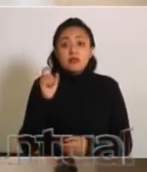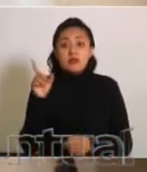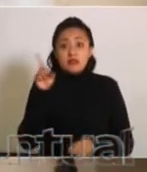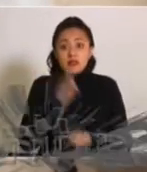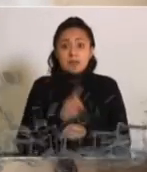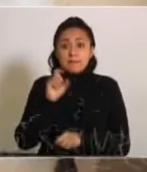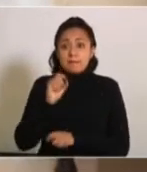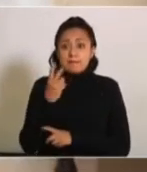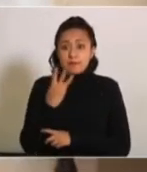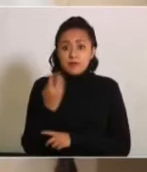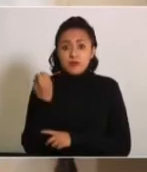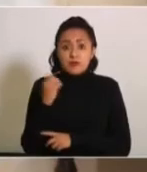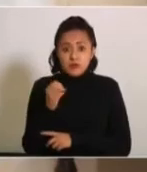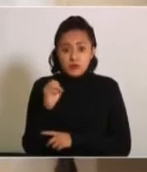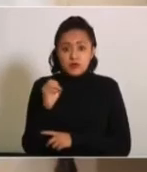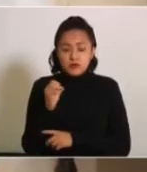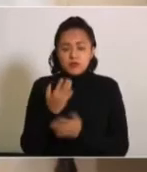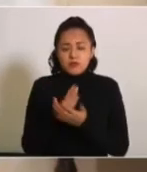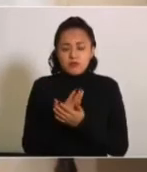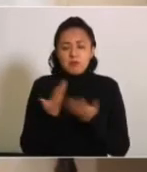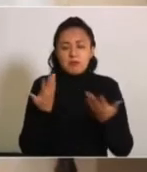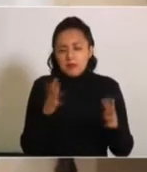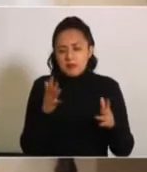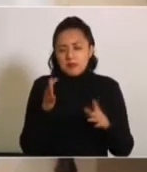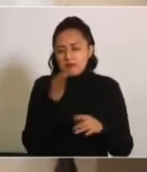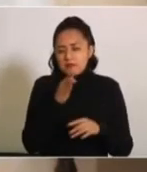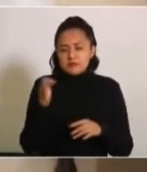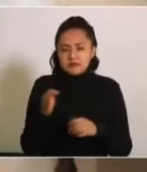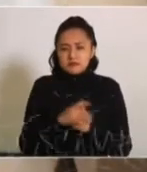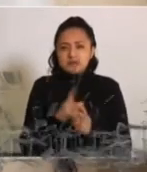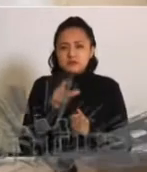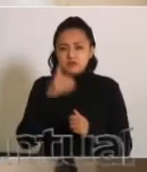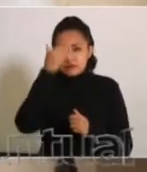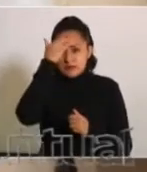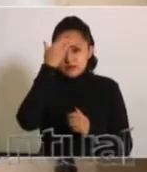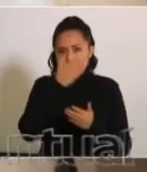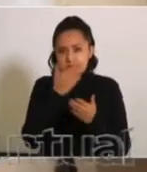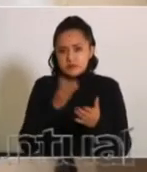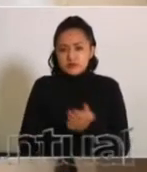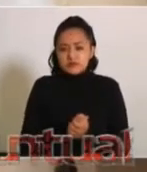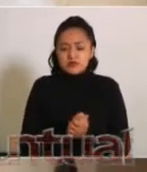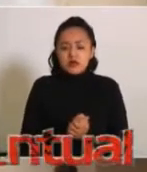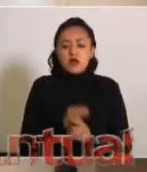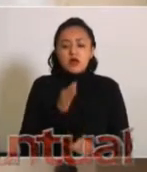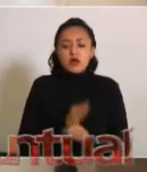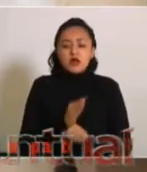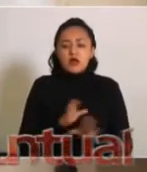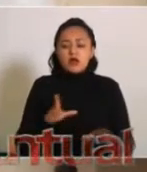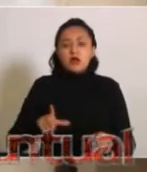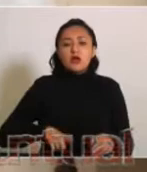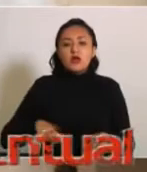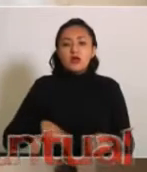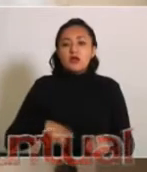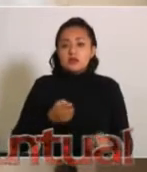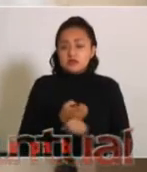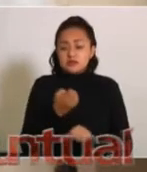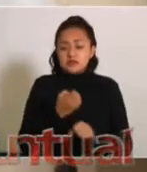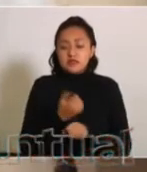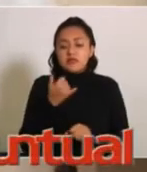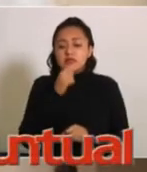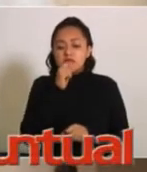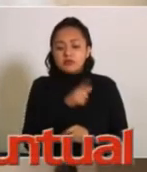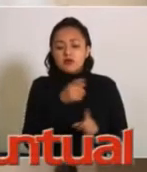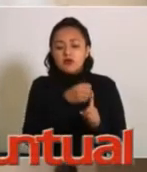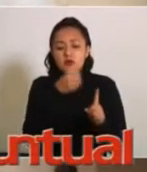23 de octubre aproximadamente lo conozca de momento gobierno del estado y